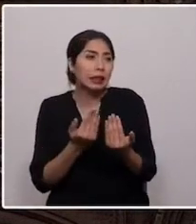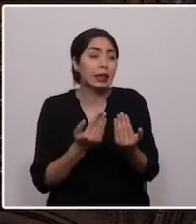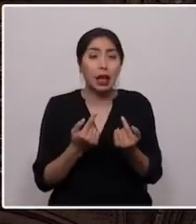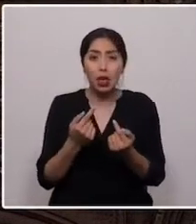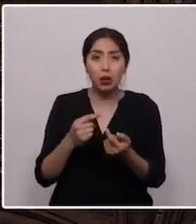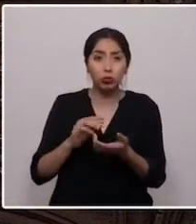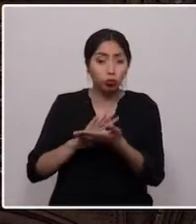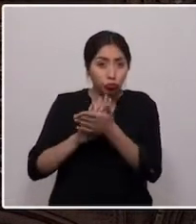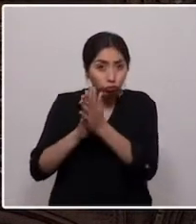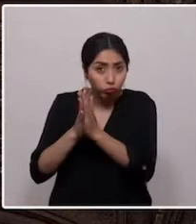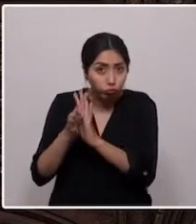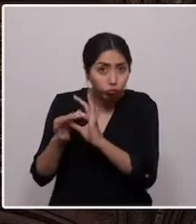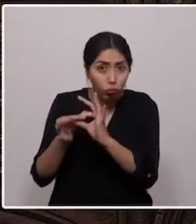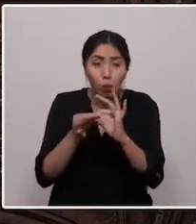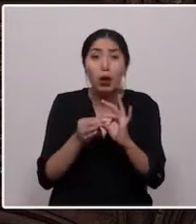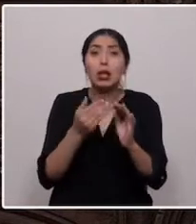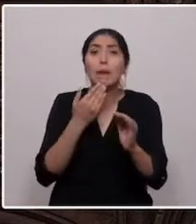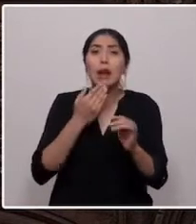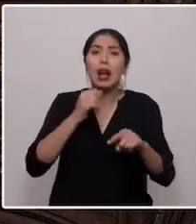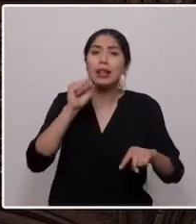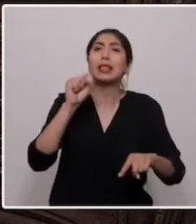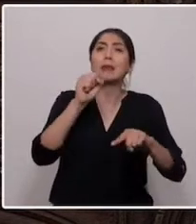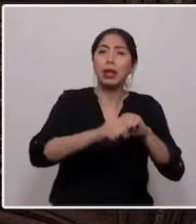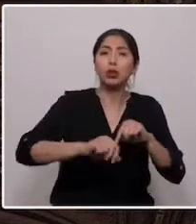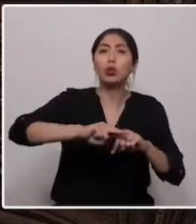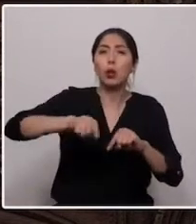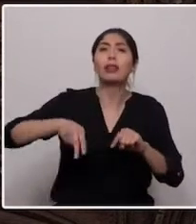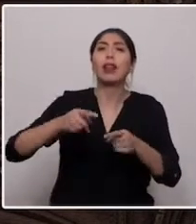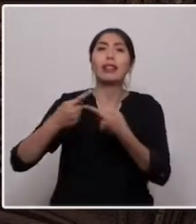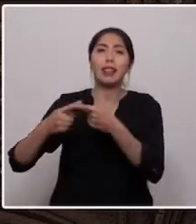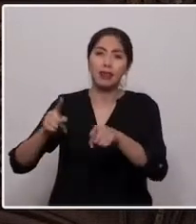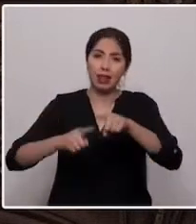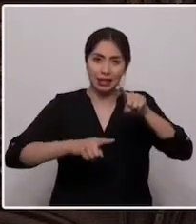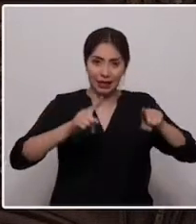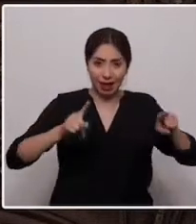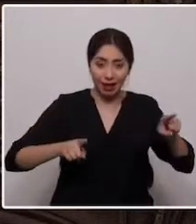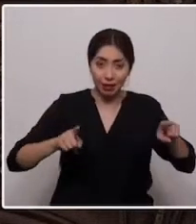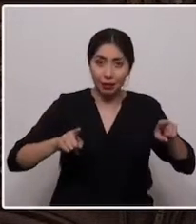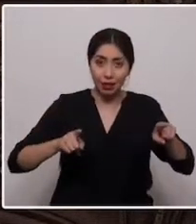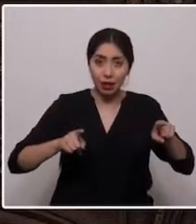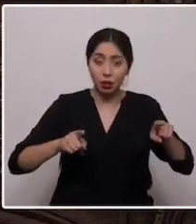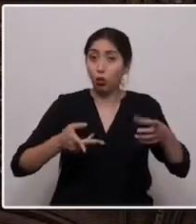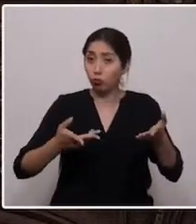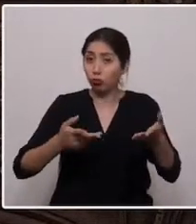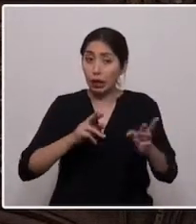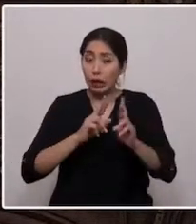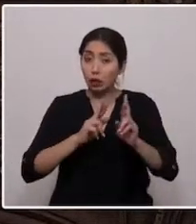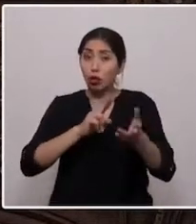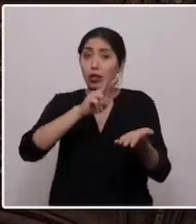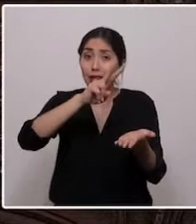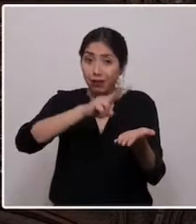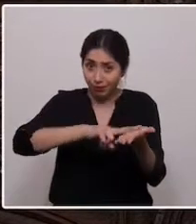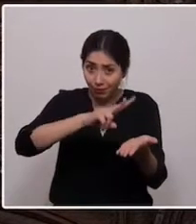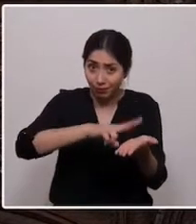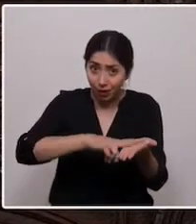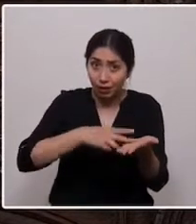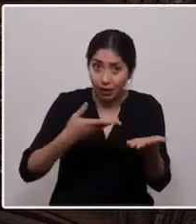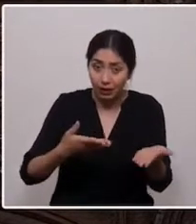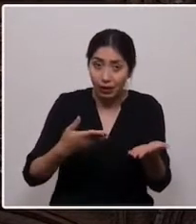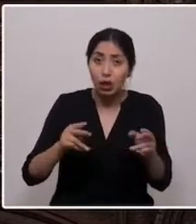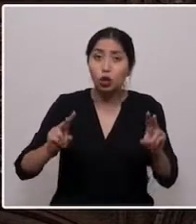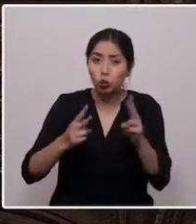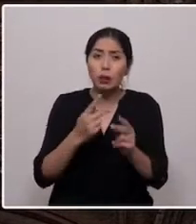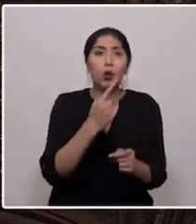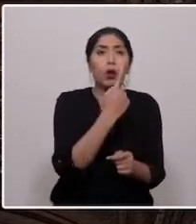contexto de reconocimiento de nuestras diversidades en relación con una realidad que vamos construyendo cada uno con